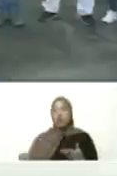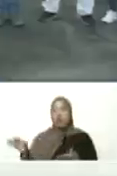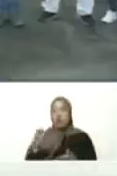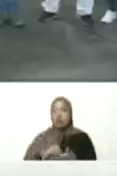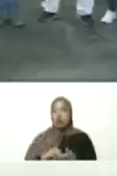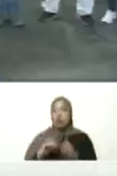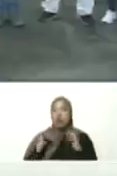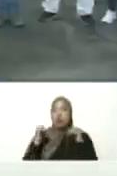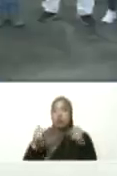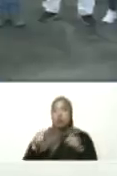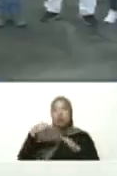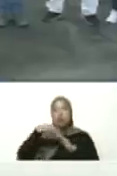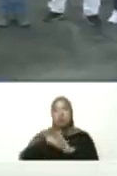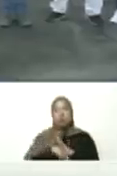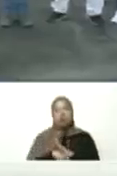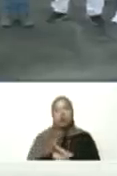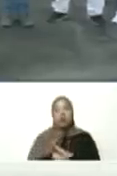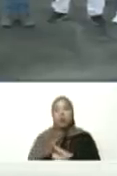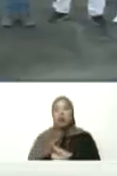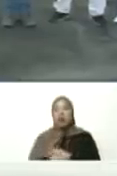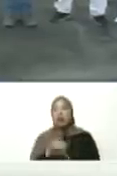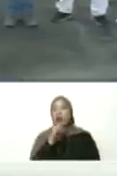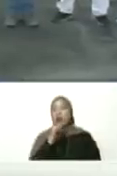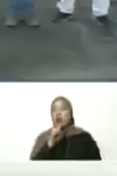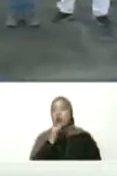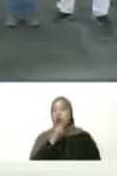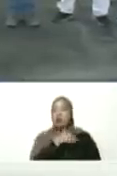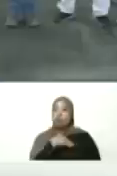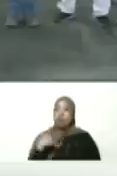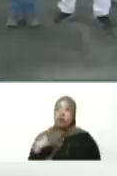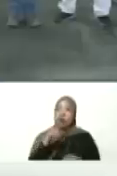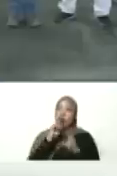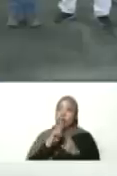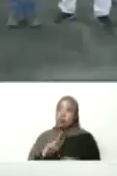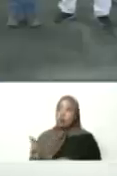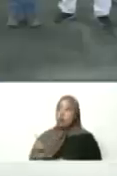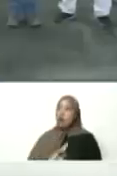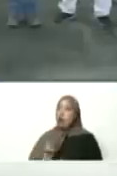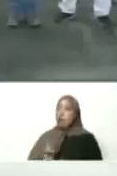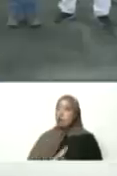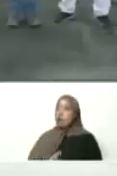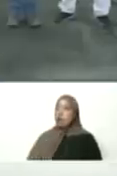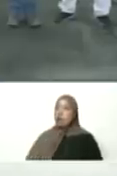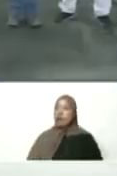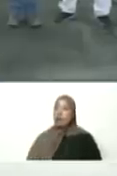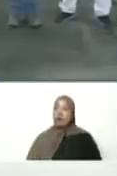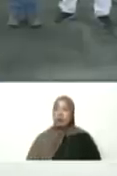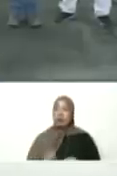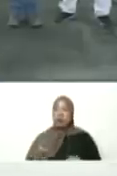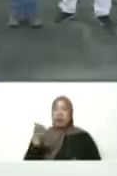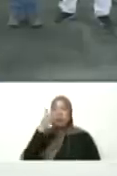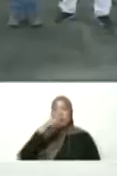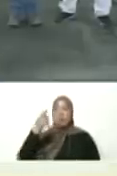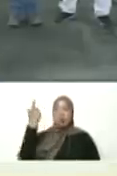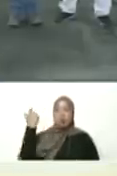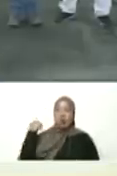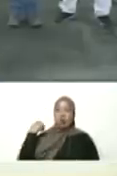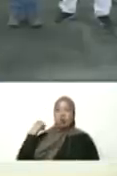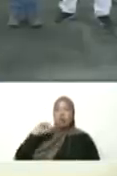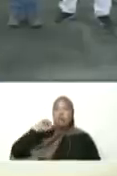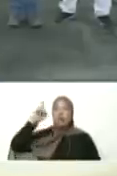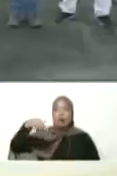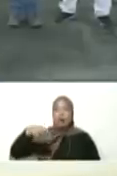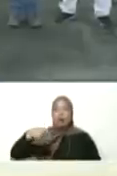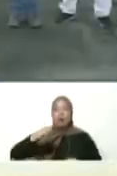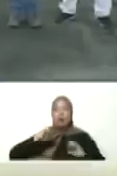la raíz profunda. Yo quiero resultados inmediatos, a partir de mañana,